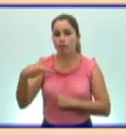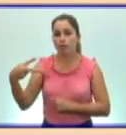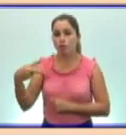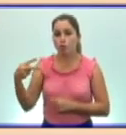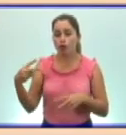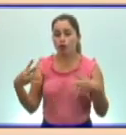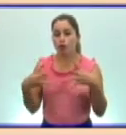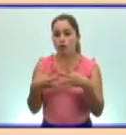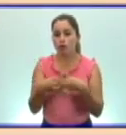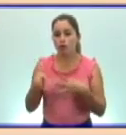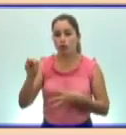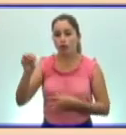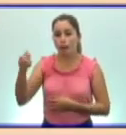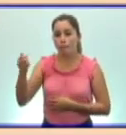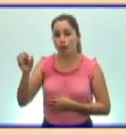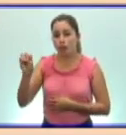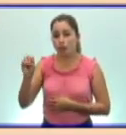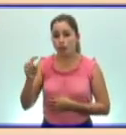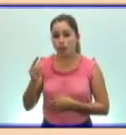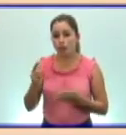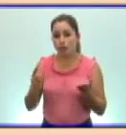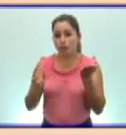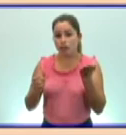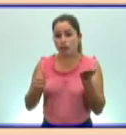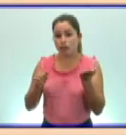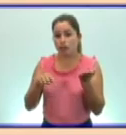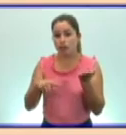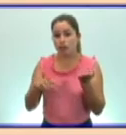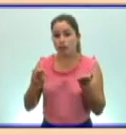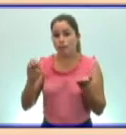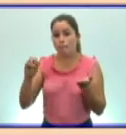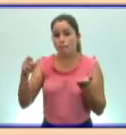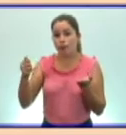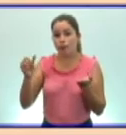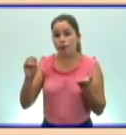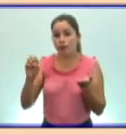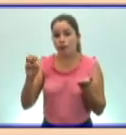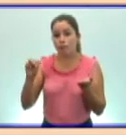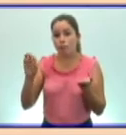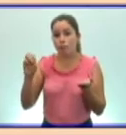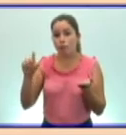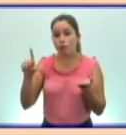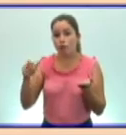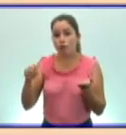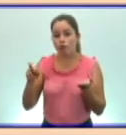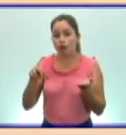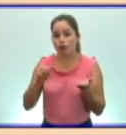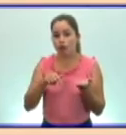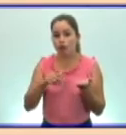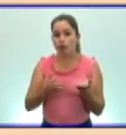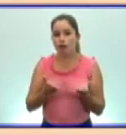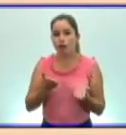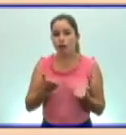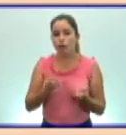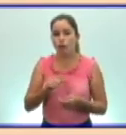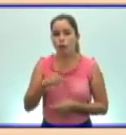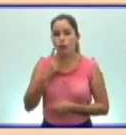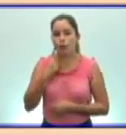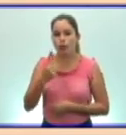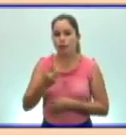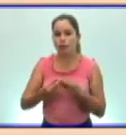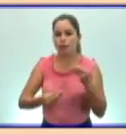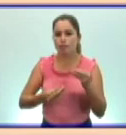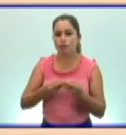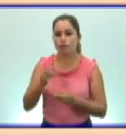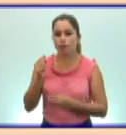entre la masa del soluto y la masa molar en este caso. Pues bien, despejando entonces de esa